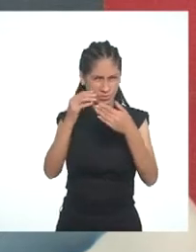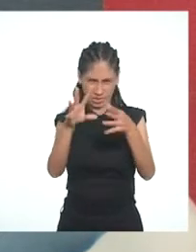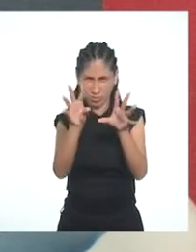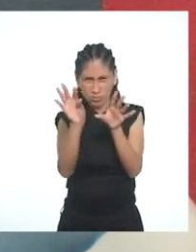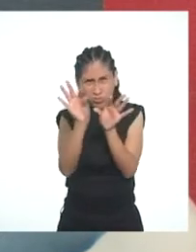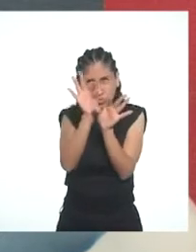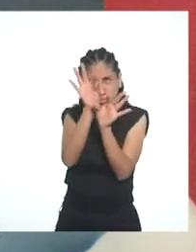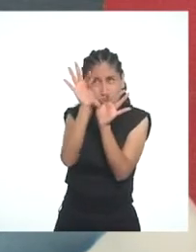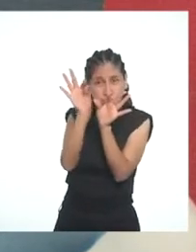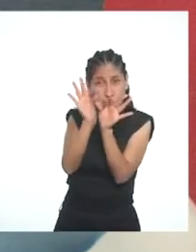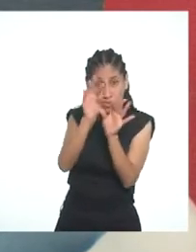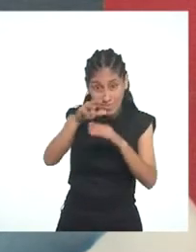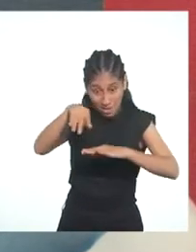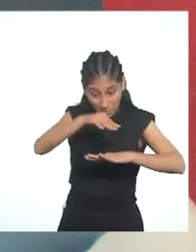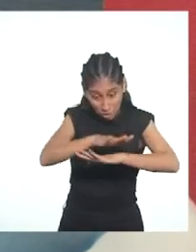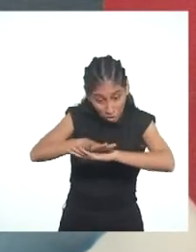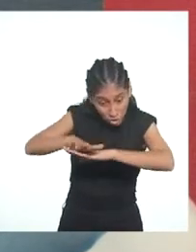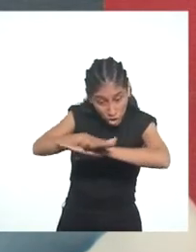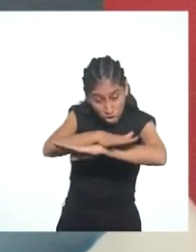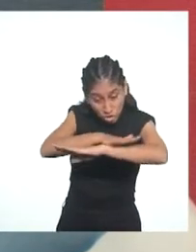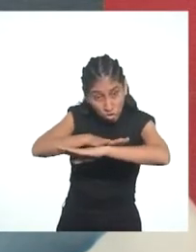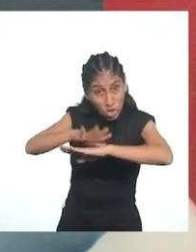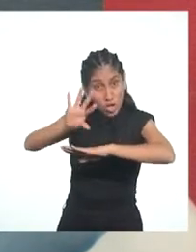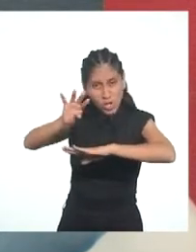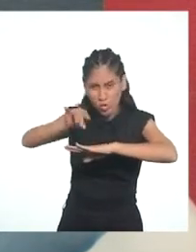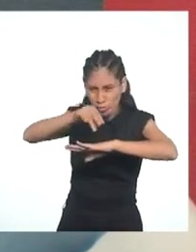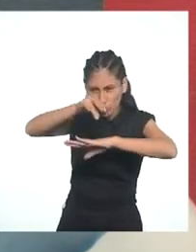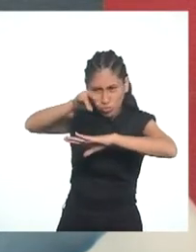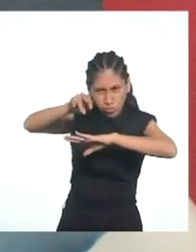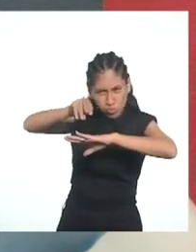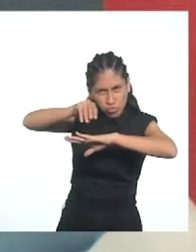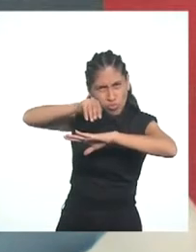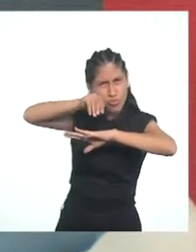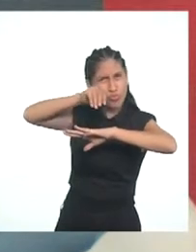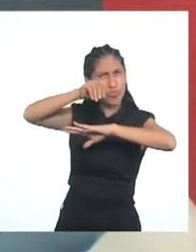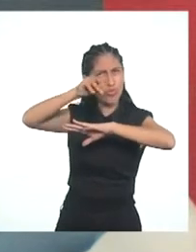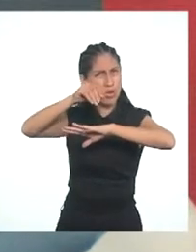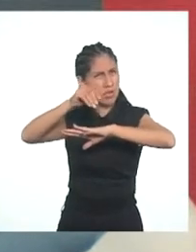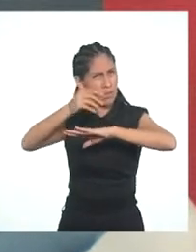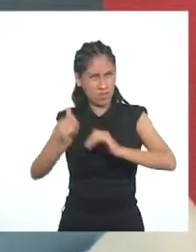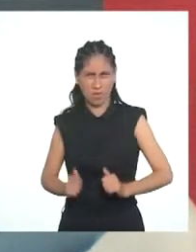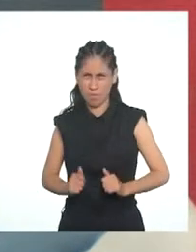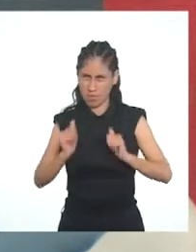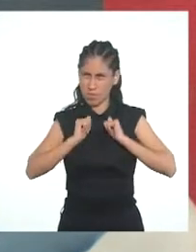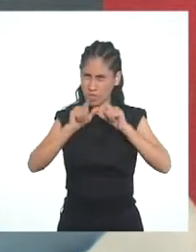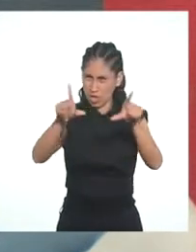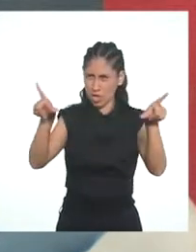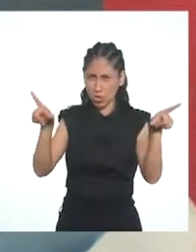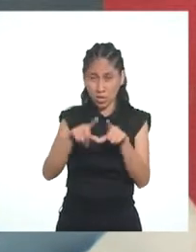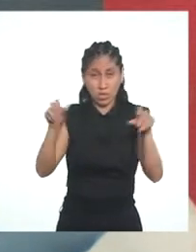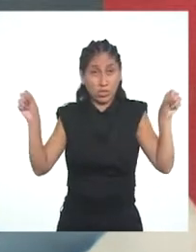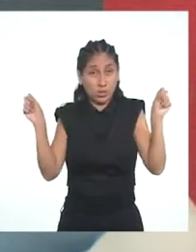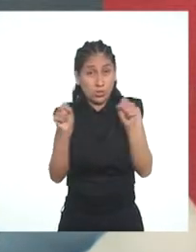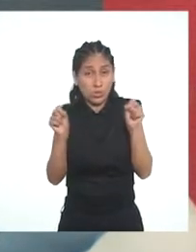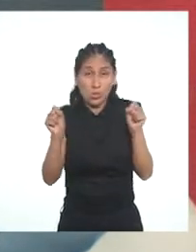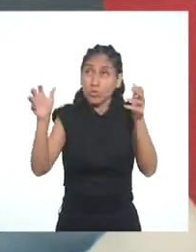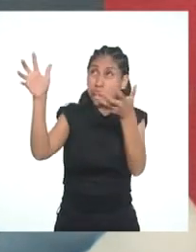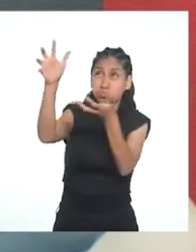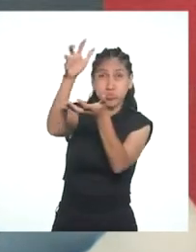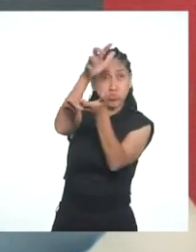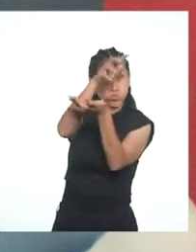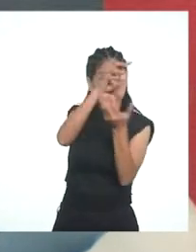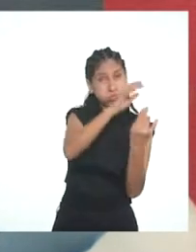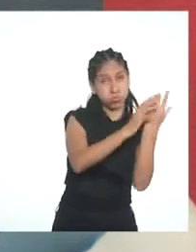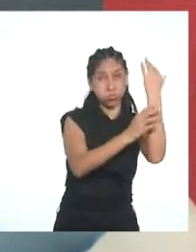heterótrofos, que absorben el alimento del suelo o de los tejidos de algunos organismos. viven en lugares húmedos, fríos y sombreados,